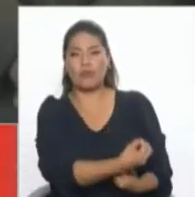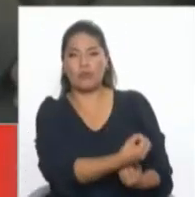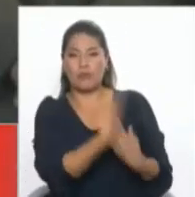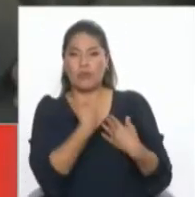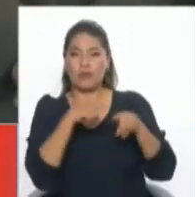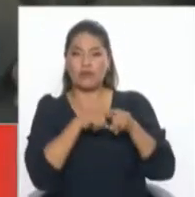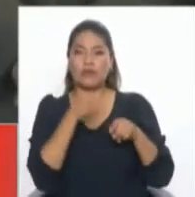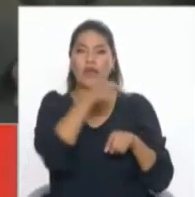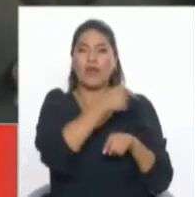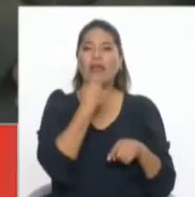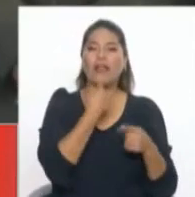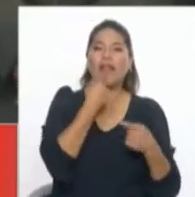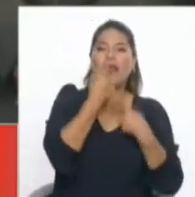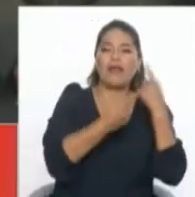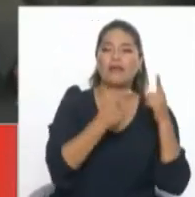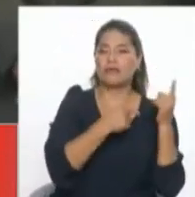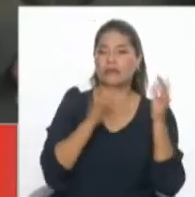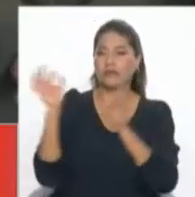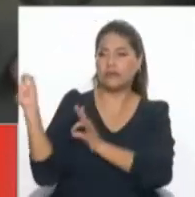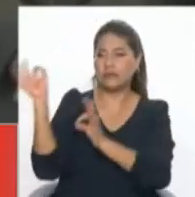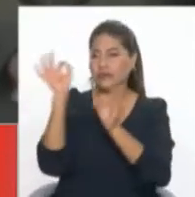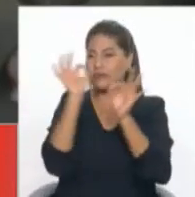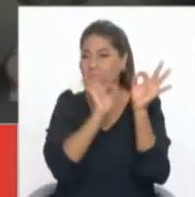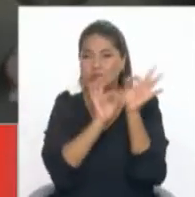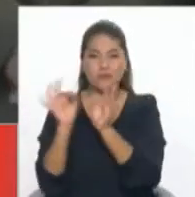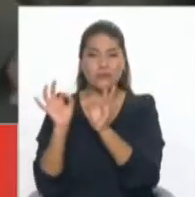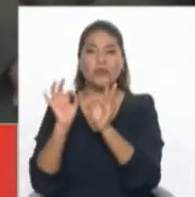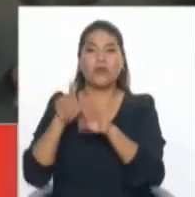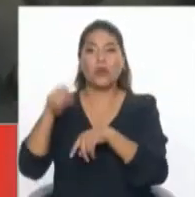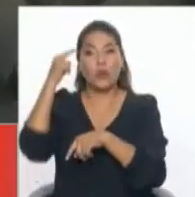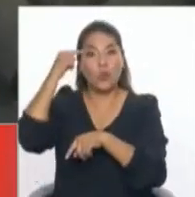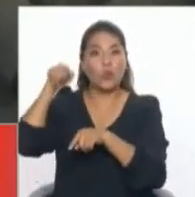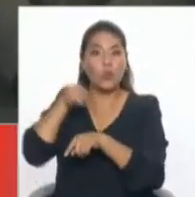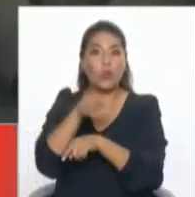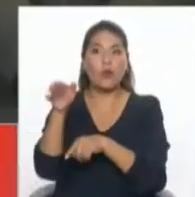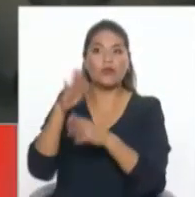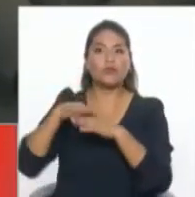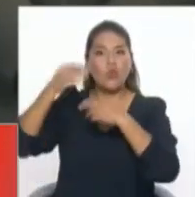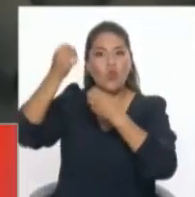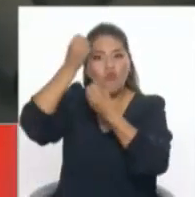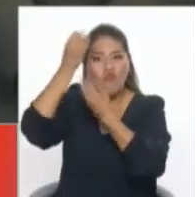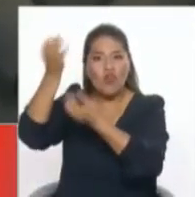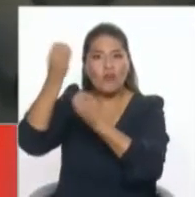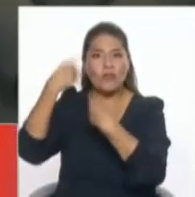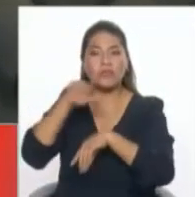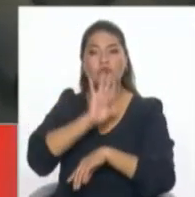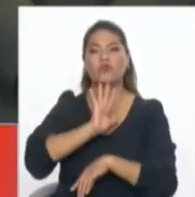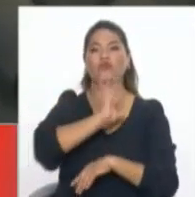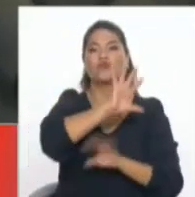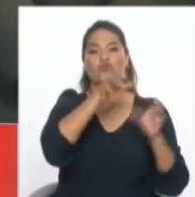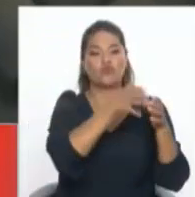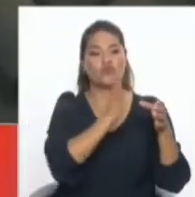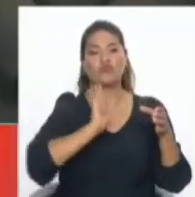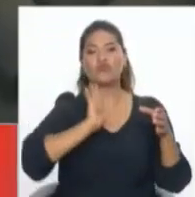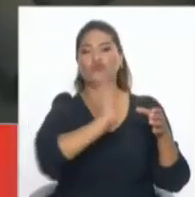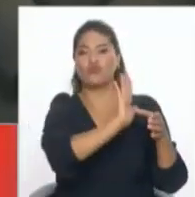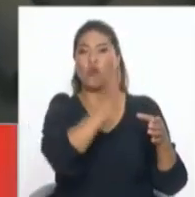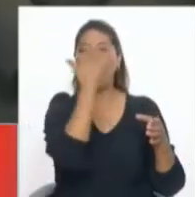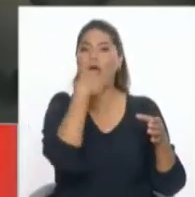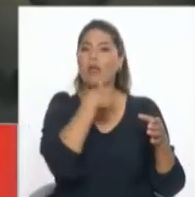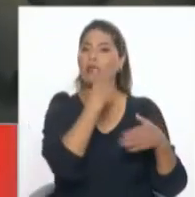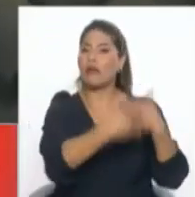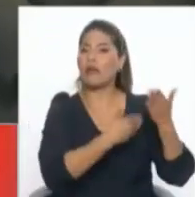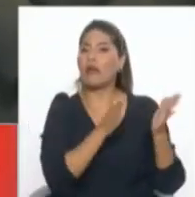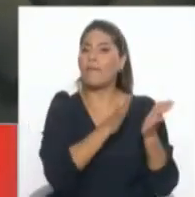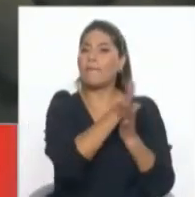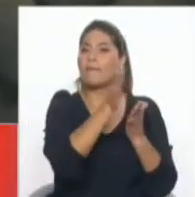para distraer o cambiar la noticia sobre asuntos de corrupción que